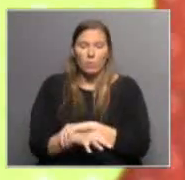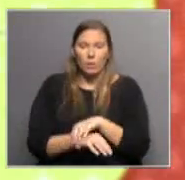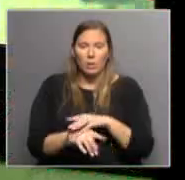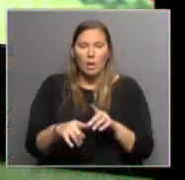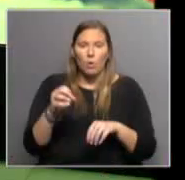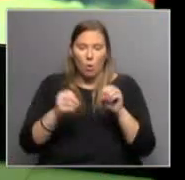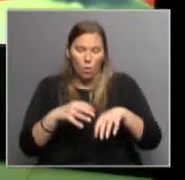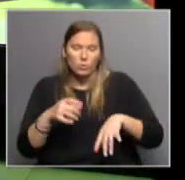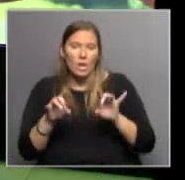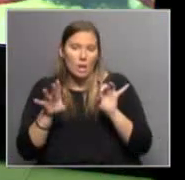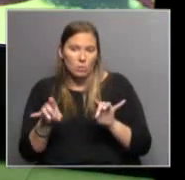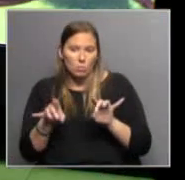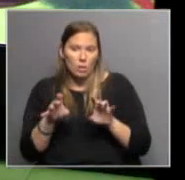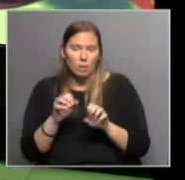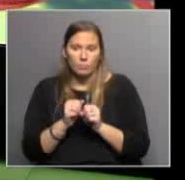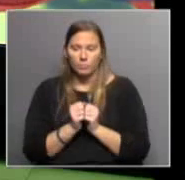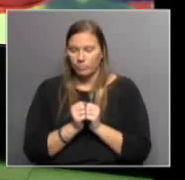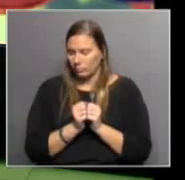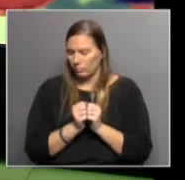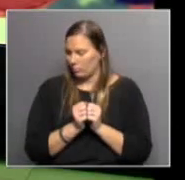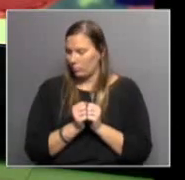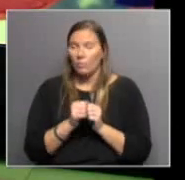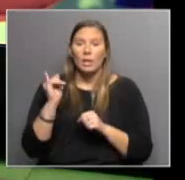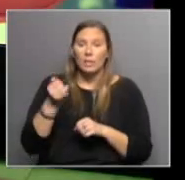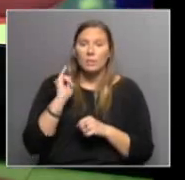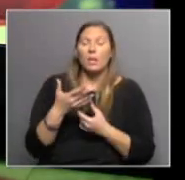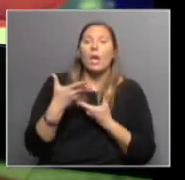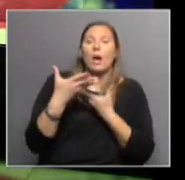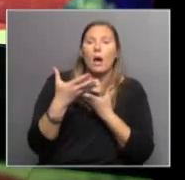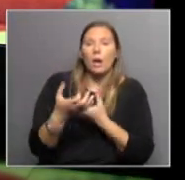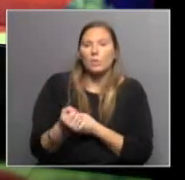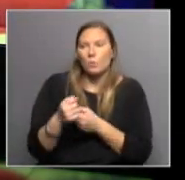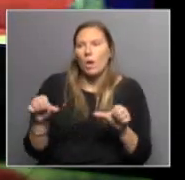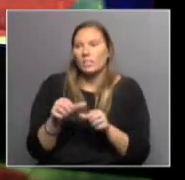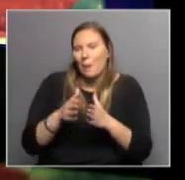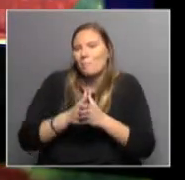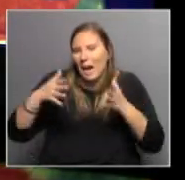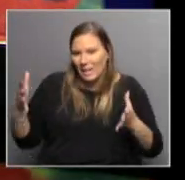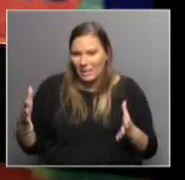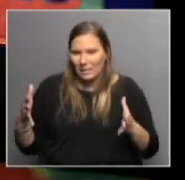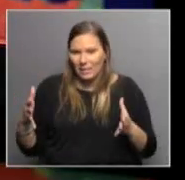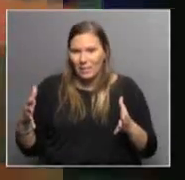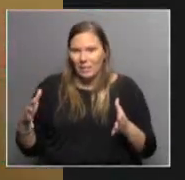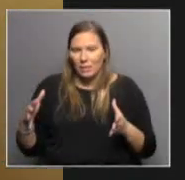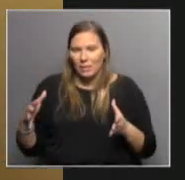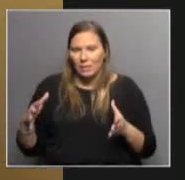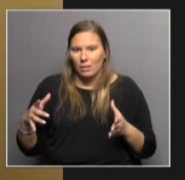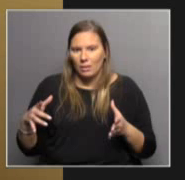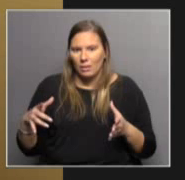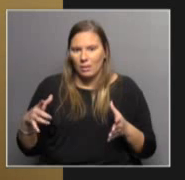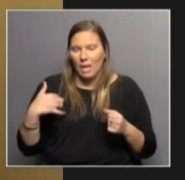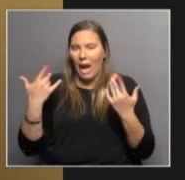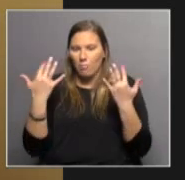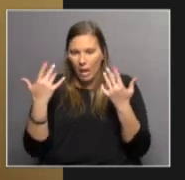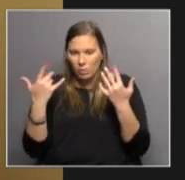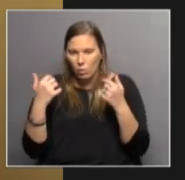con los desechos orgánicos. Sí, les ayuda a hacerlo a mayor escala también, que ellos en realidad a mano era un